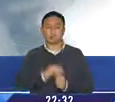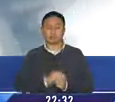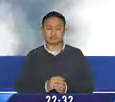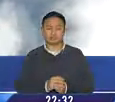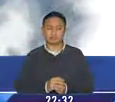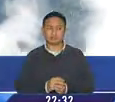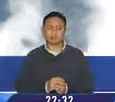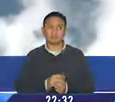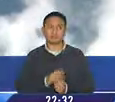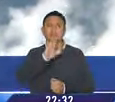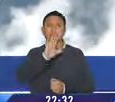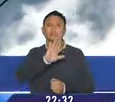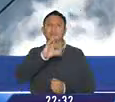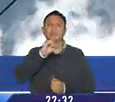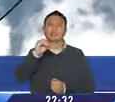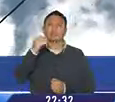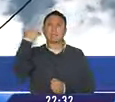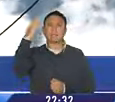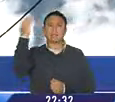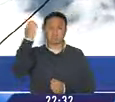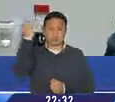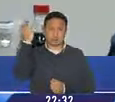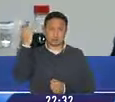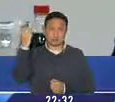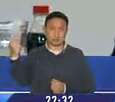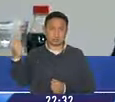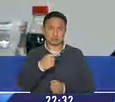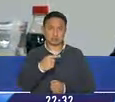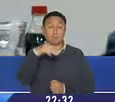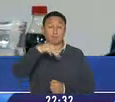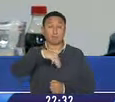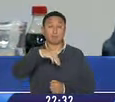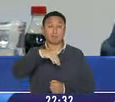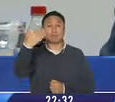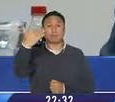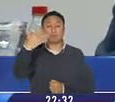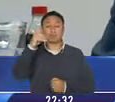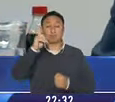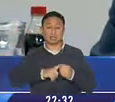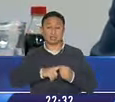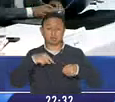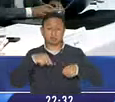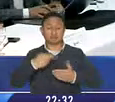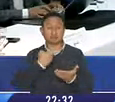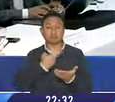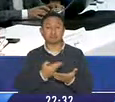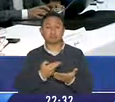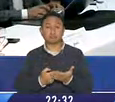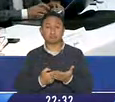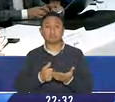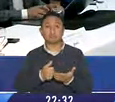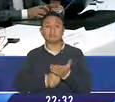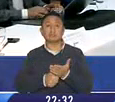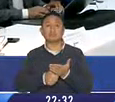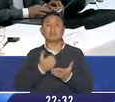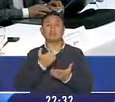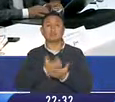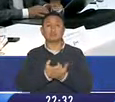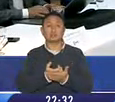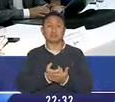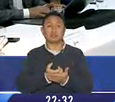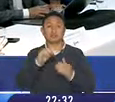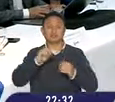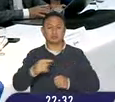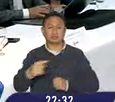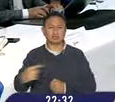entregado más de 500 alarmas comunitarias. Este martes, el alcalde de Quito mantendrá una reunión con el ministro de Economía para